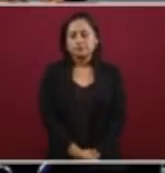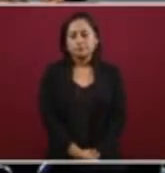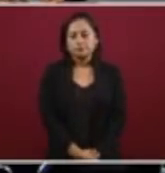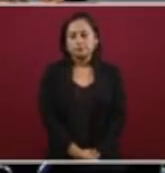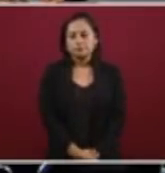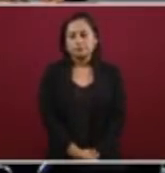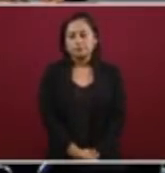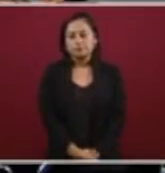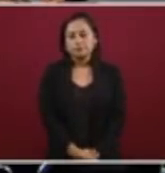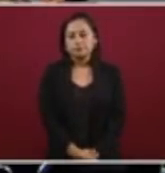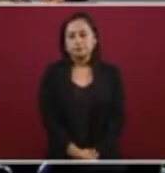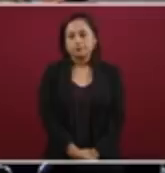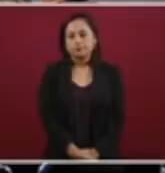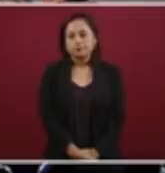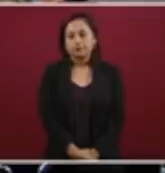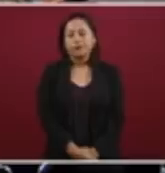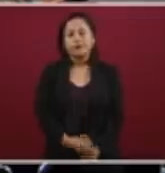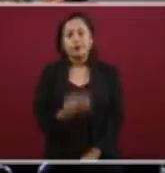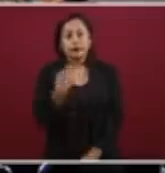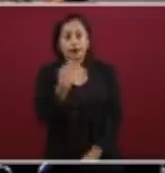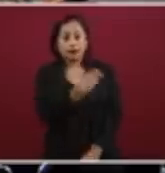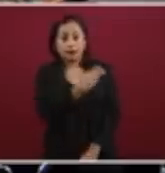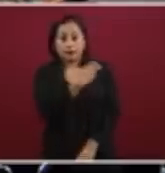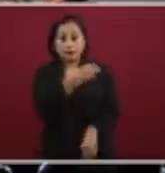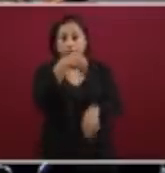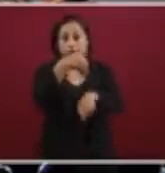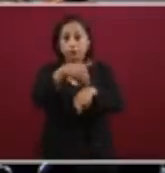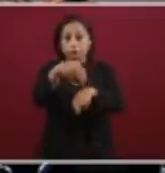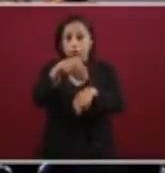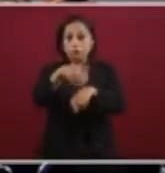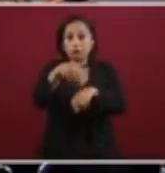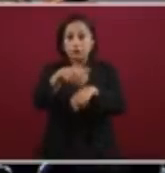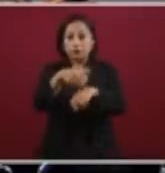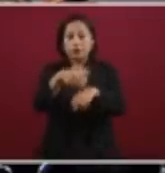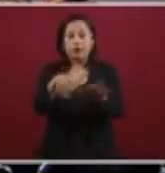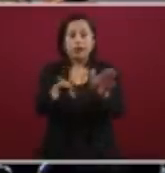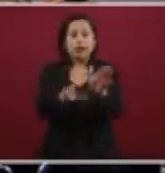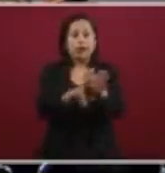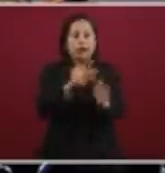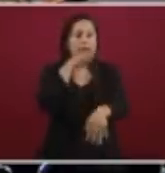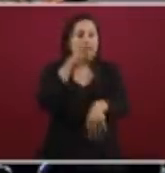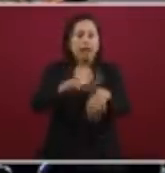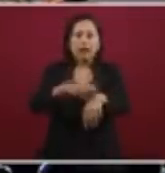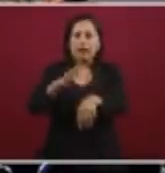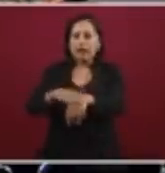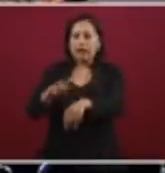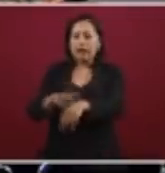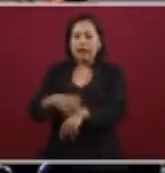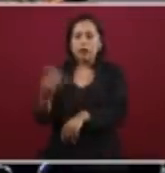este es el número de declaraciones de emergencia y desastres por año